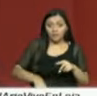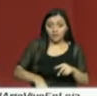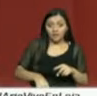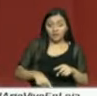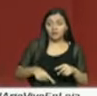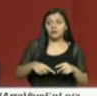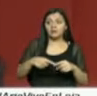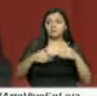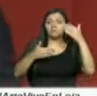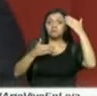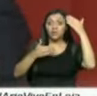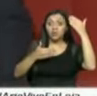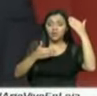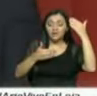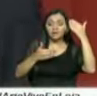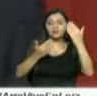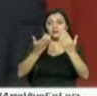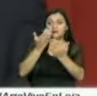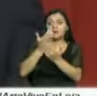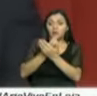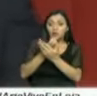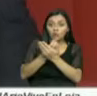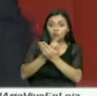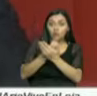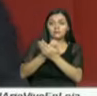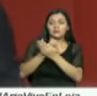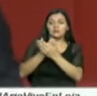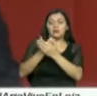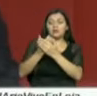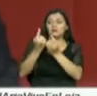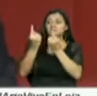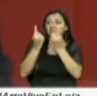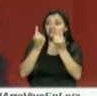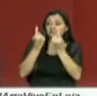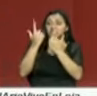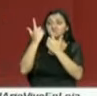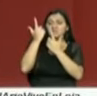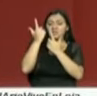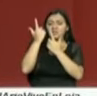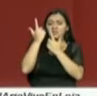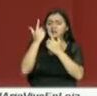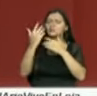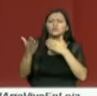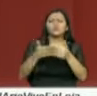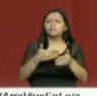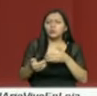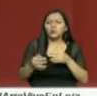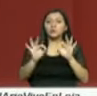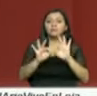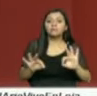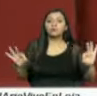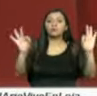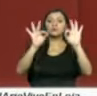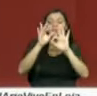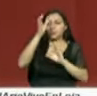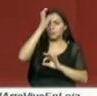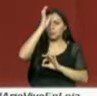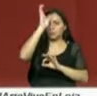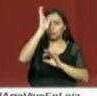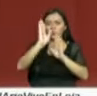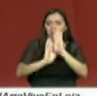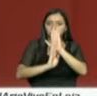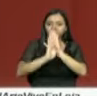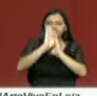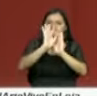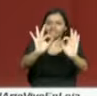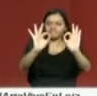potencia política, económica, diplomática y menos militar, seamos una gran potencia de la cultura, porque para